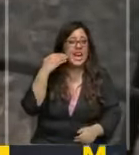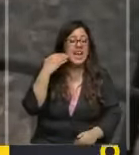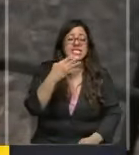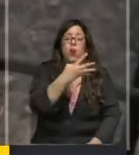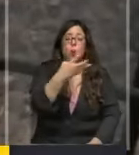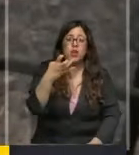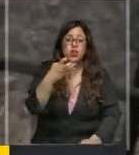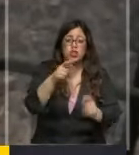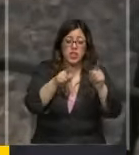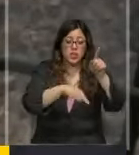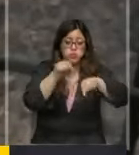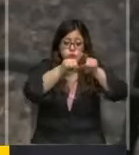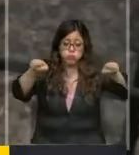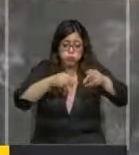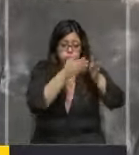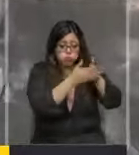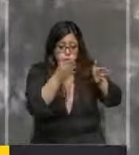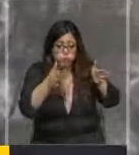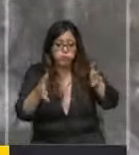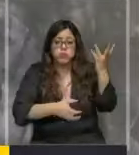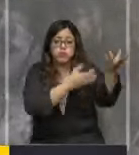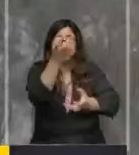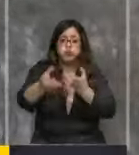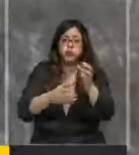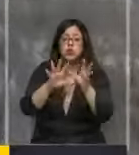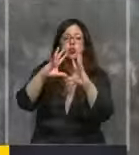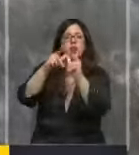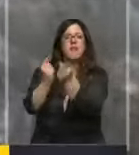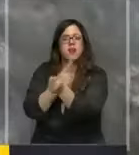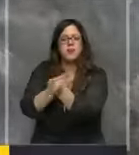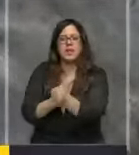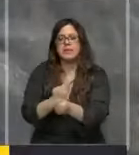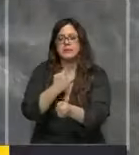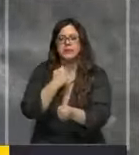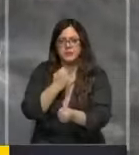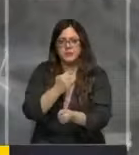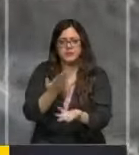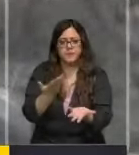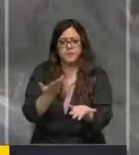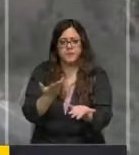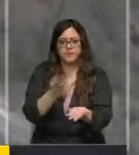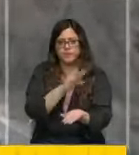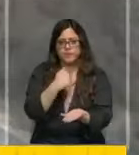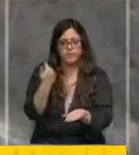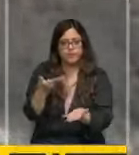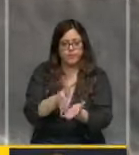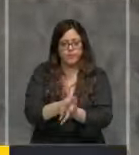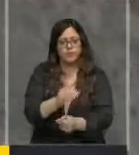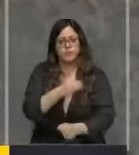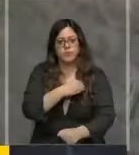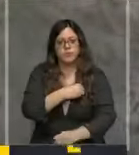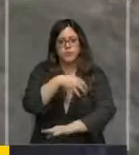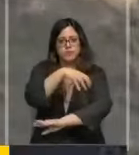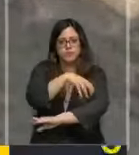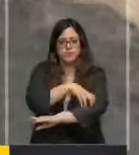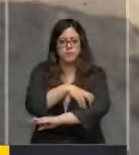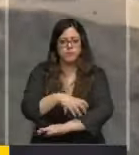hectáreas destruidas por las llamas y una familia completa víctimas de la tragedia que enluta a toda una región.